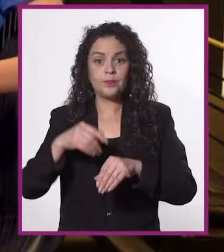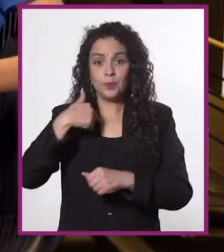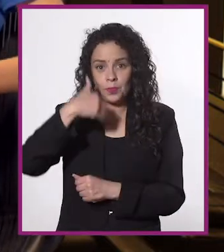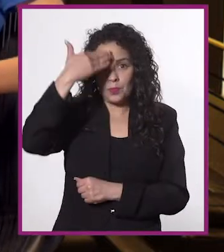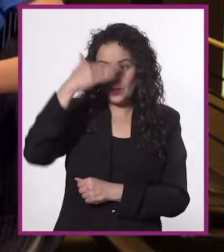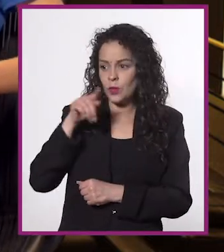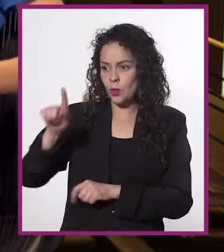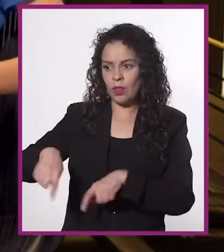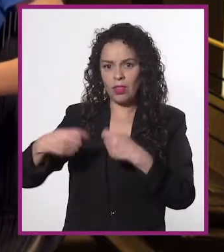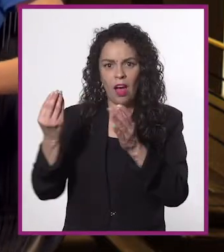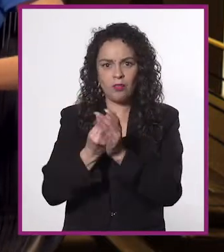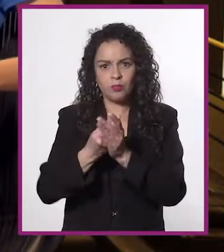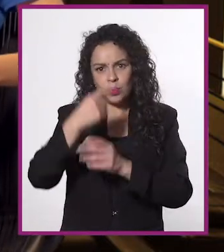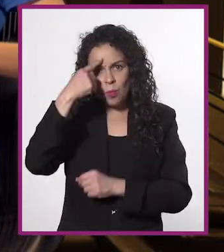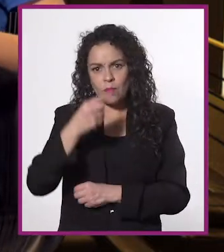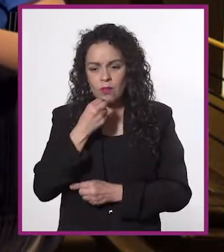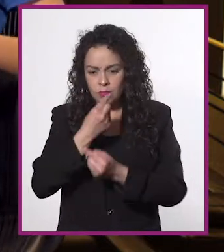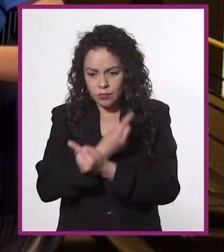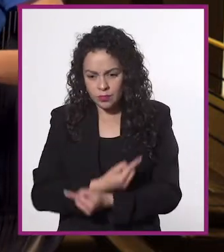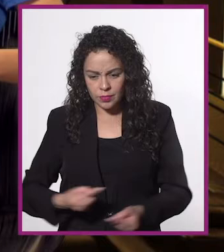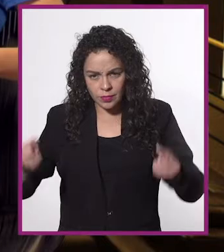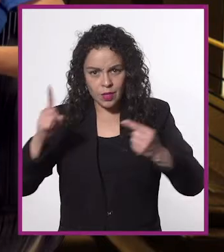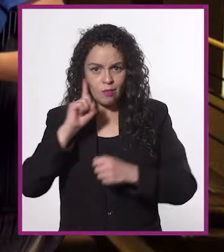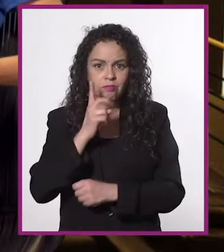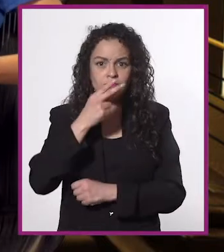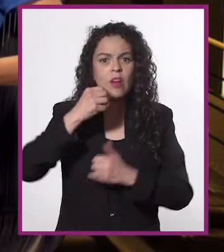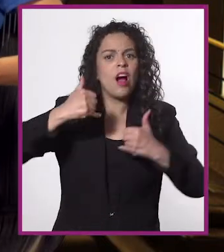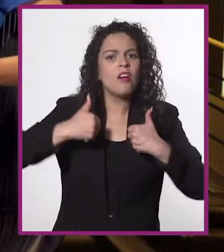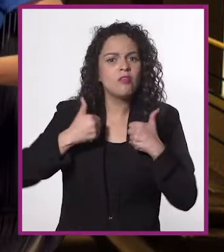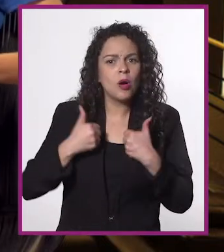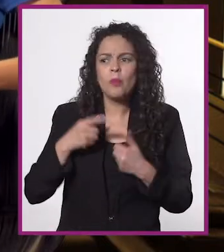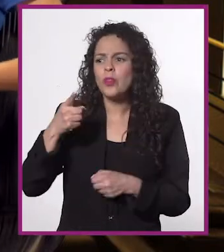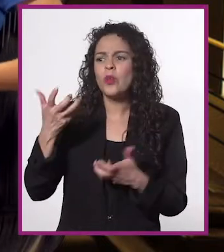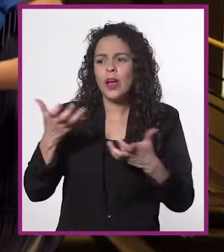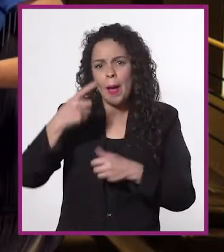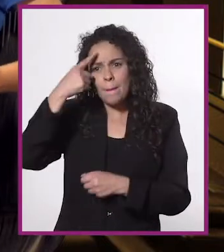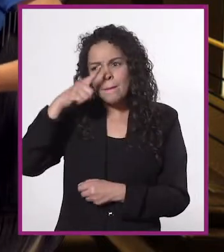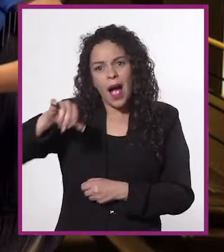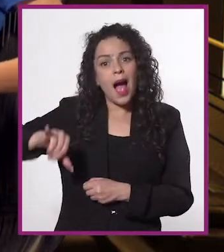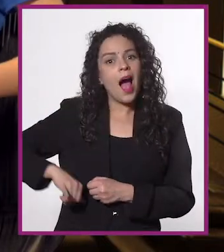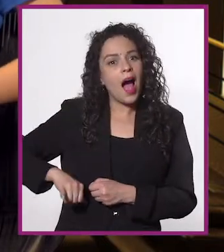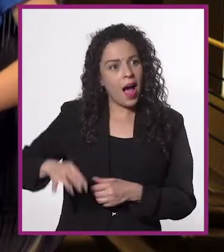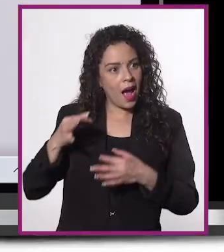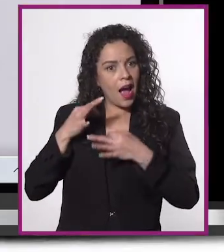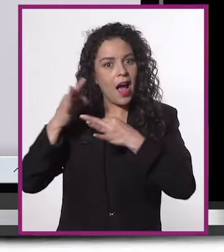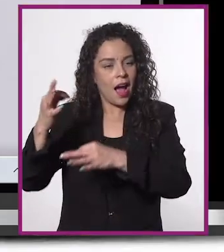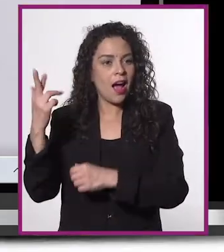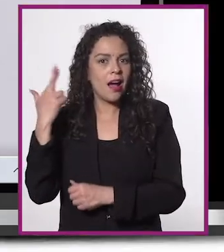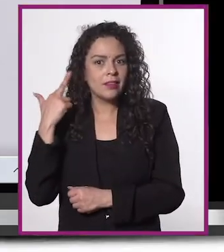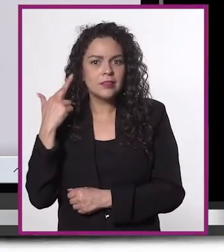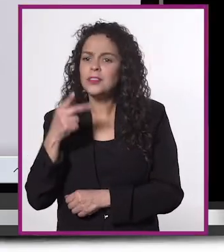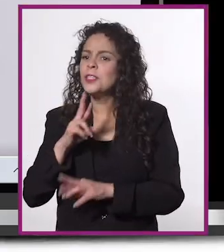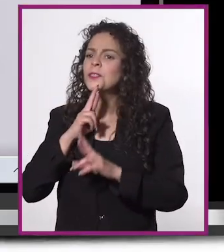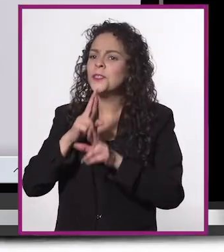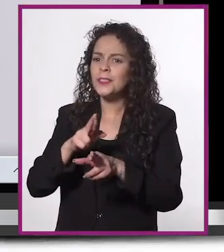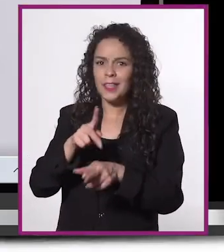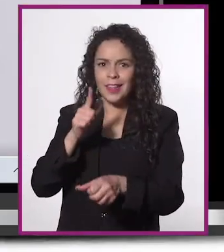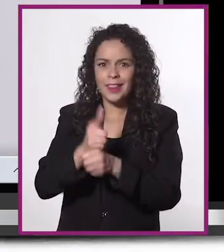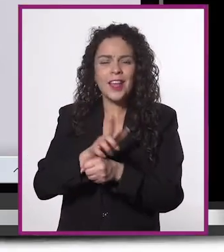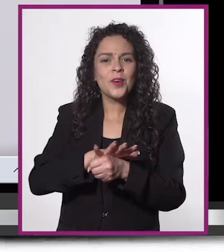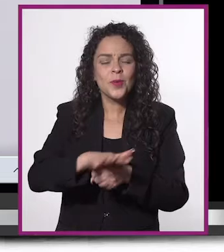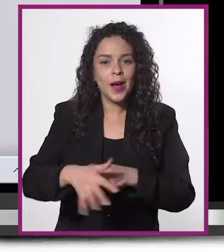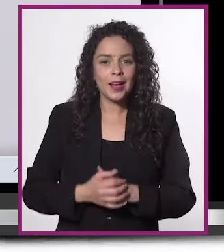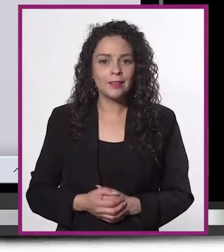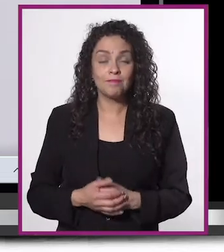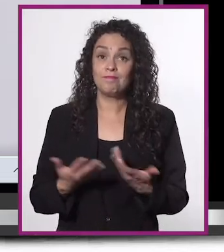niños y jóvenes. ¿Qué haces para que se interesen en el sonido y cuál ha sido el resultado? Un aspecto muy